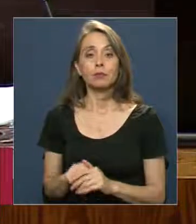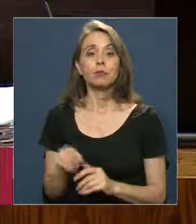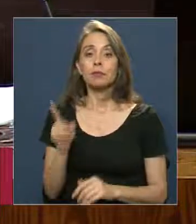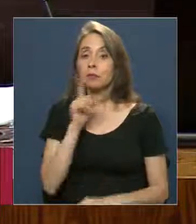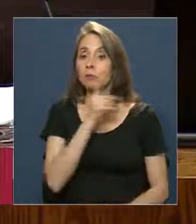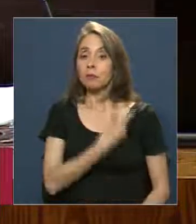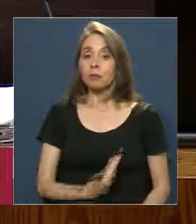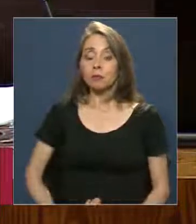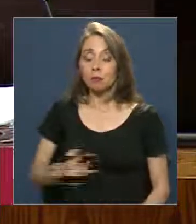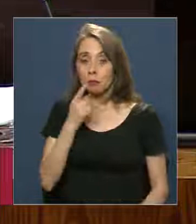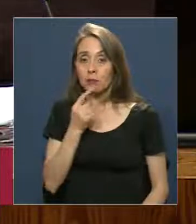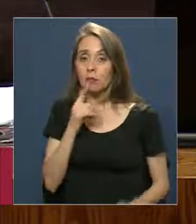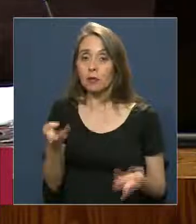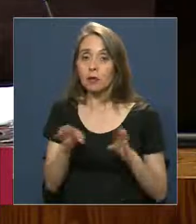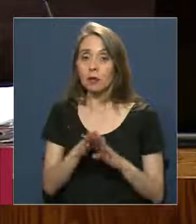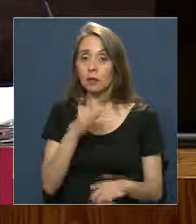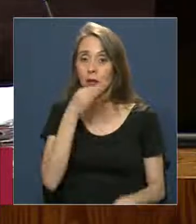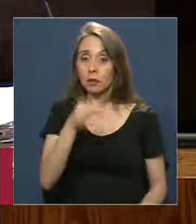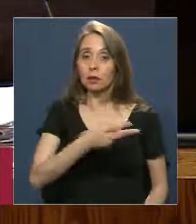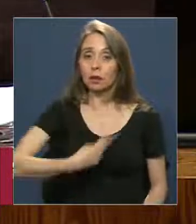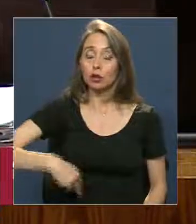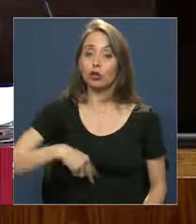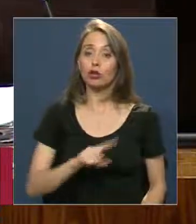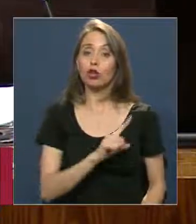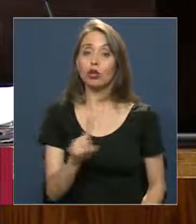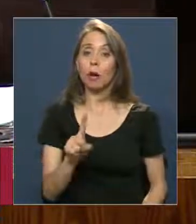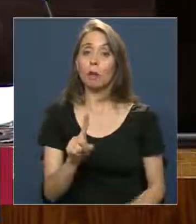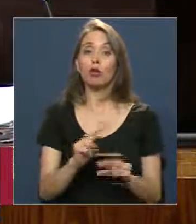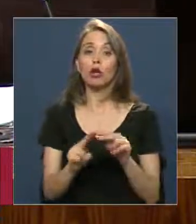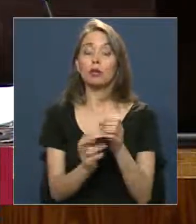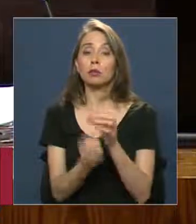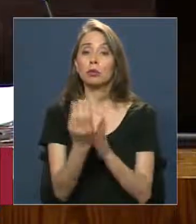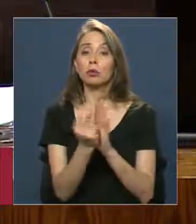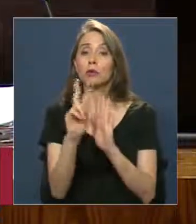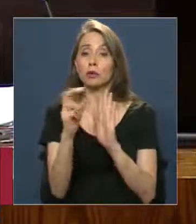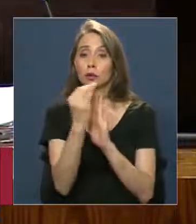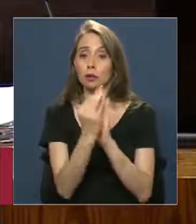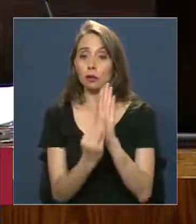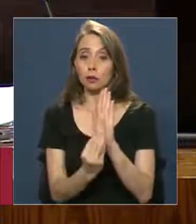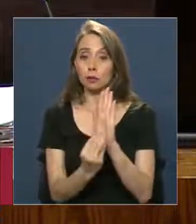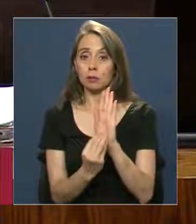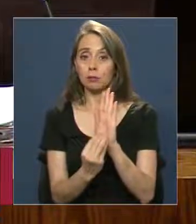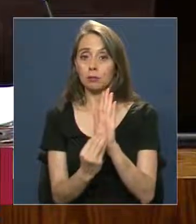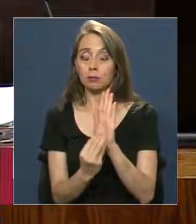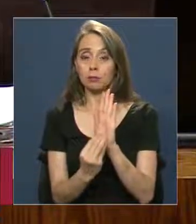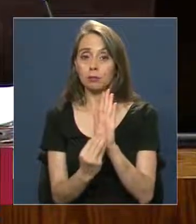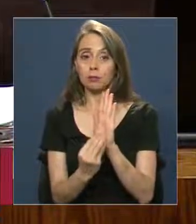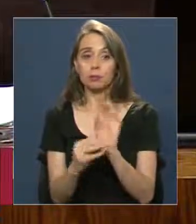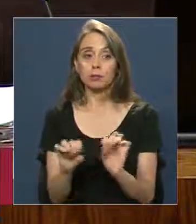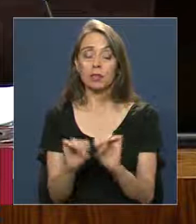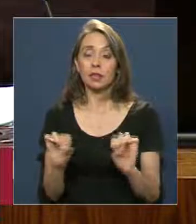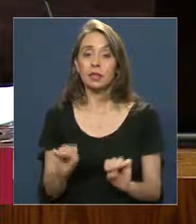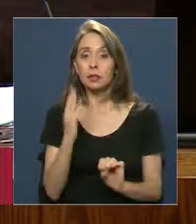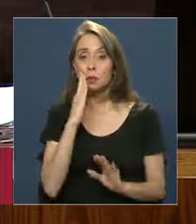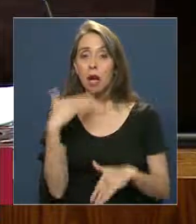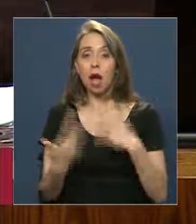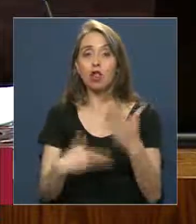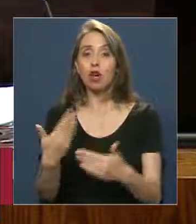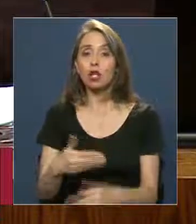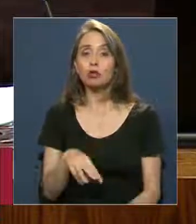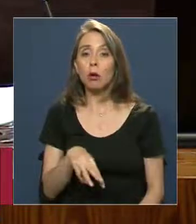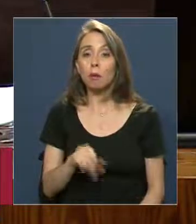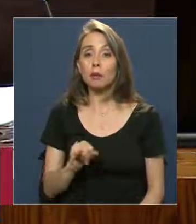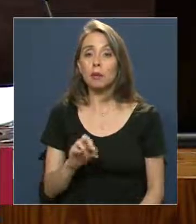presidente, señalando que tampoco estamos nosotros haciendo ninguna innovación a este respecto en relación al sistema de donaciones para las